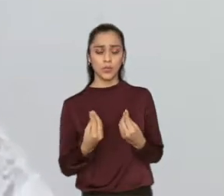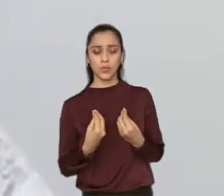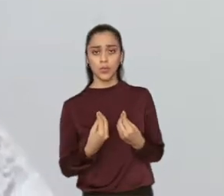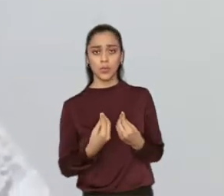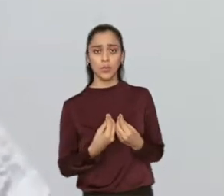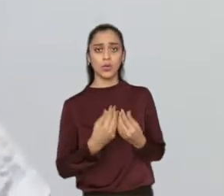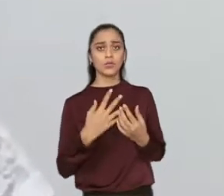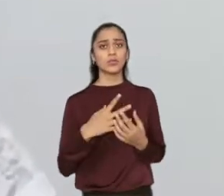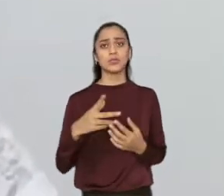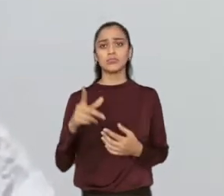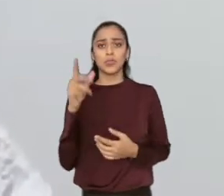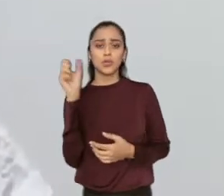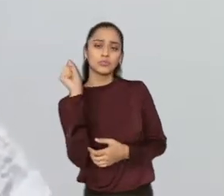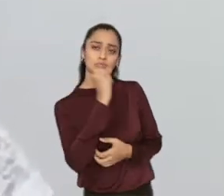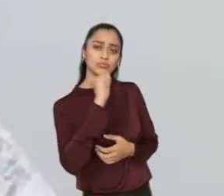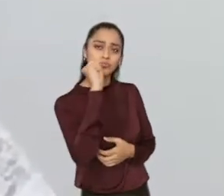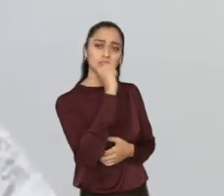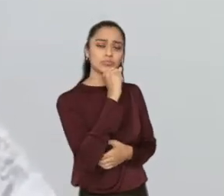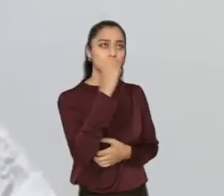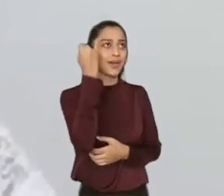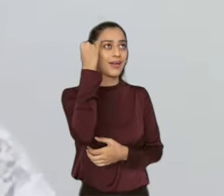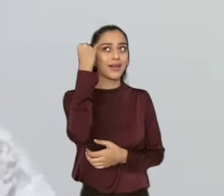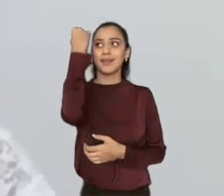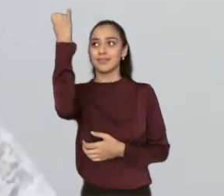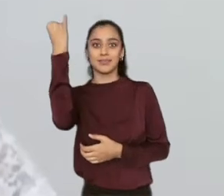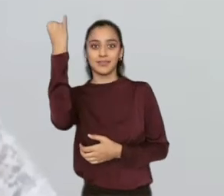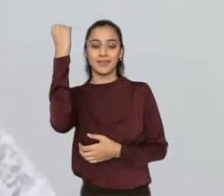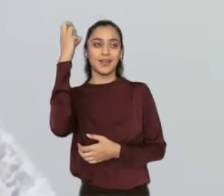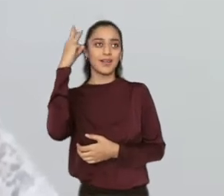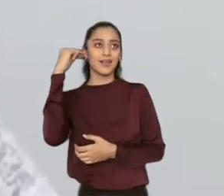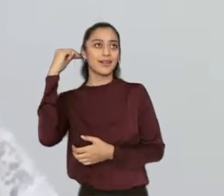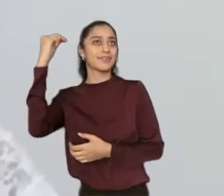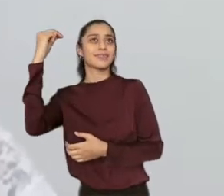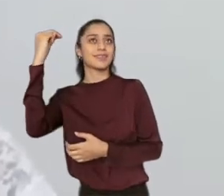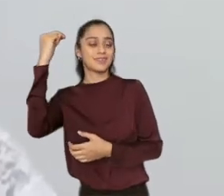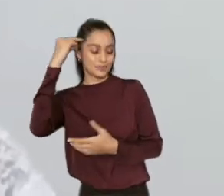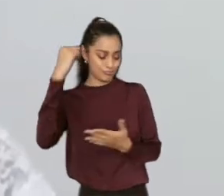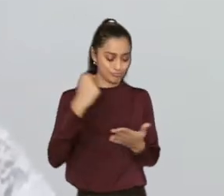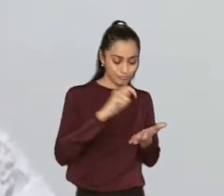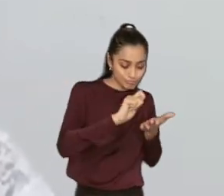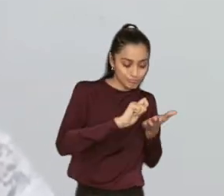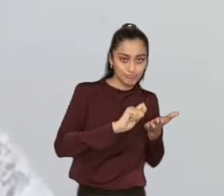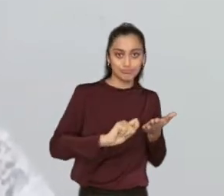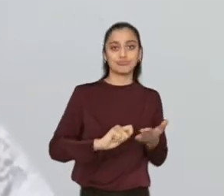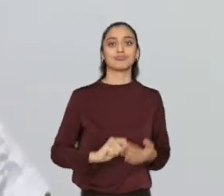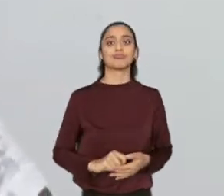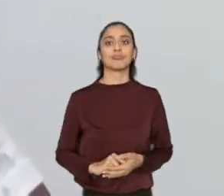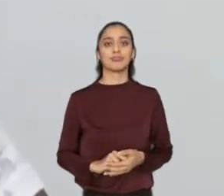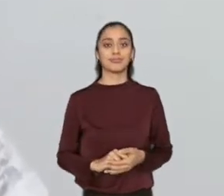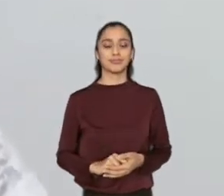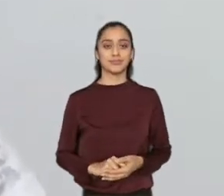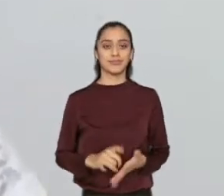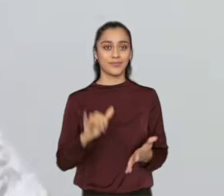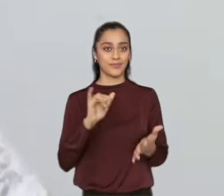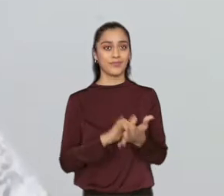estaban cantando algo, me venía una idea, la música y todo eso, y yo escribía. Y